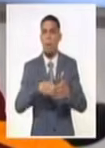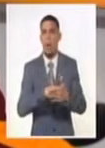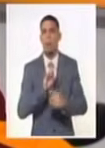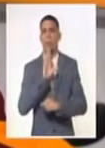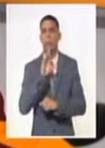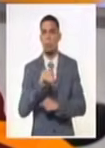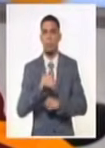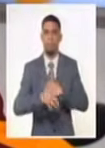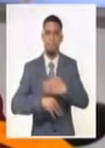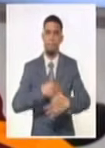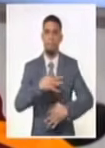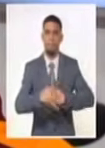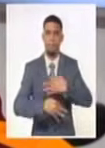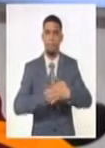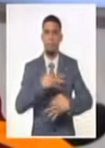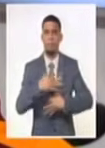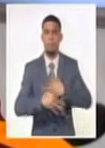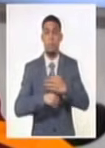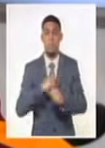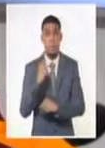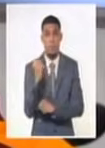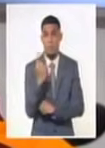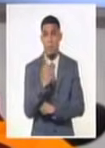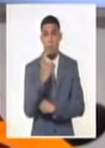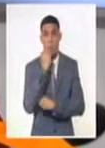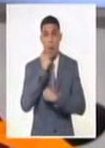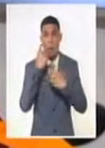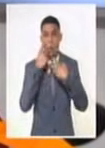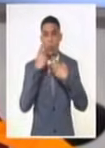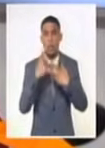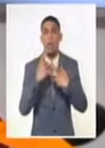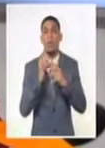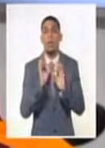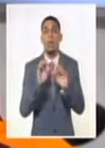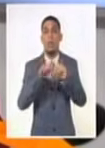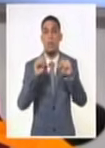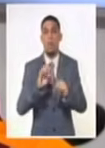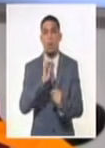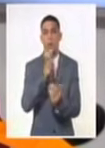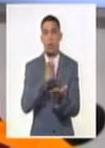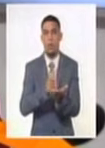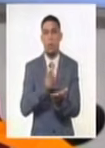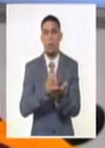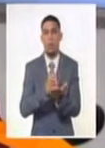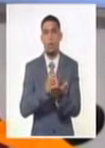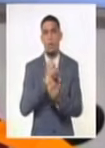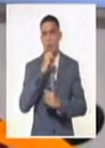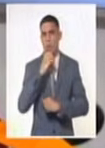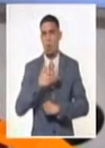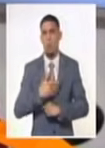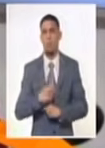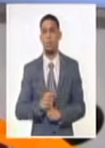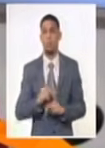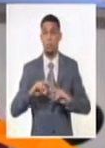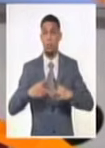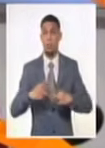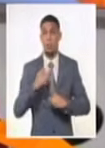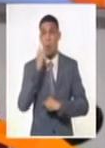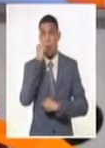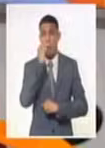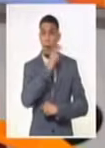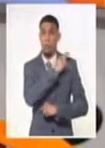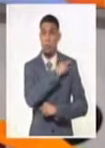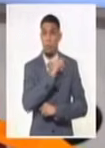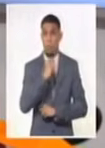momento establecimos como principio la prioridad extraordinaria que tendría el sistema educativo cubano. Y bueno, como ahora ha reiterado el viceprimer ministro y como también